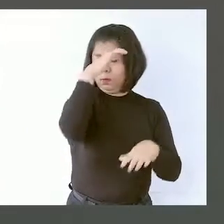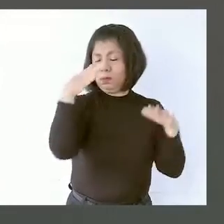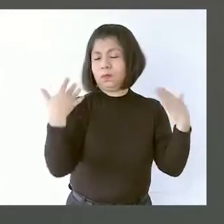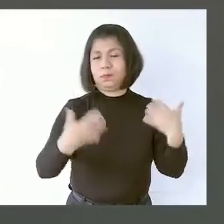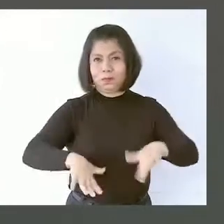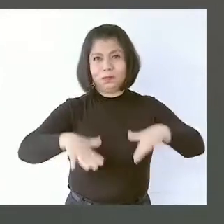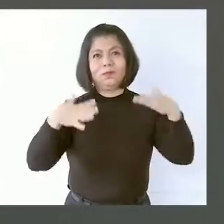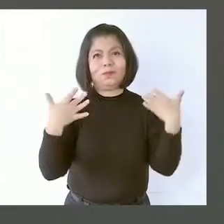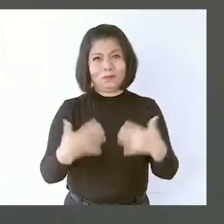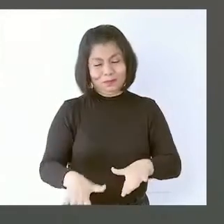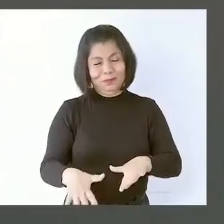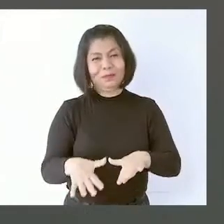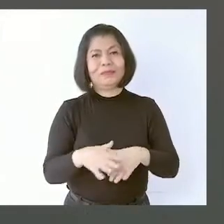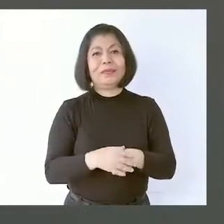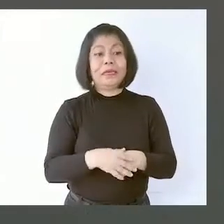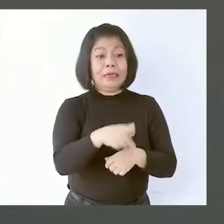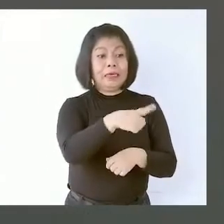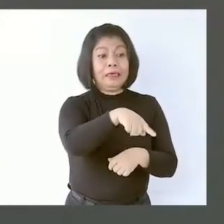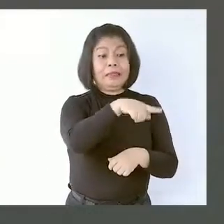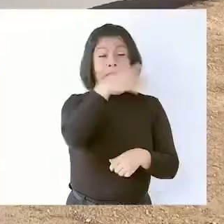experiencia en construcción,